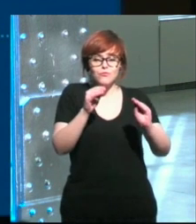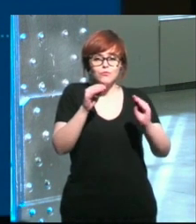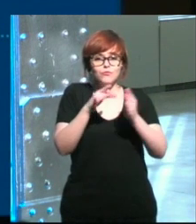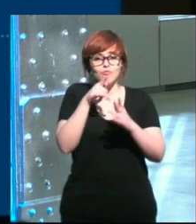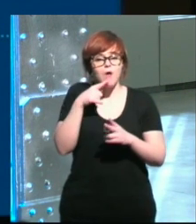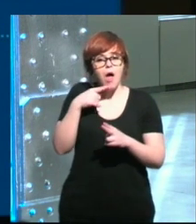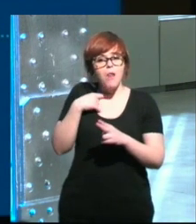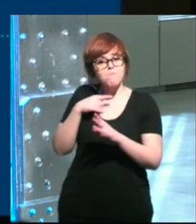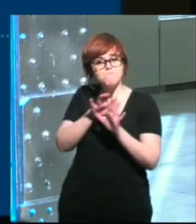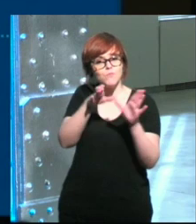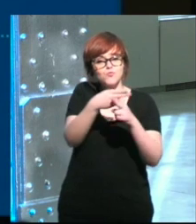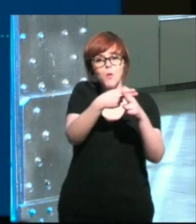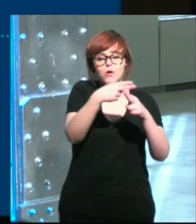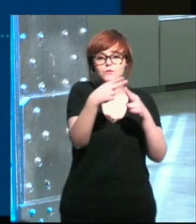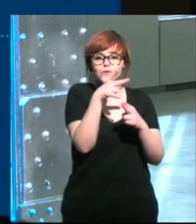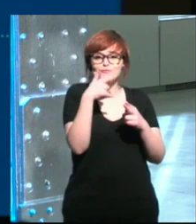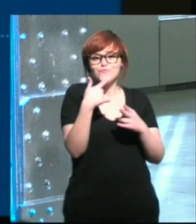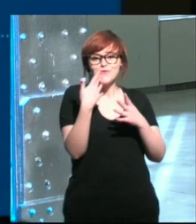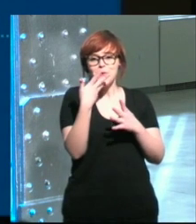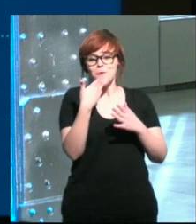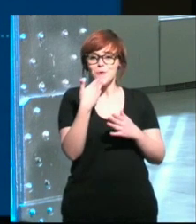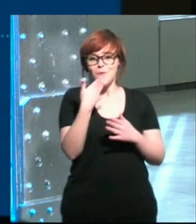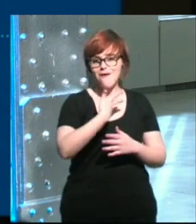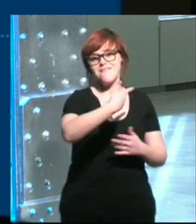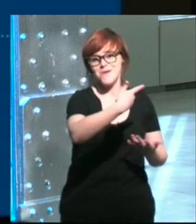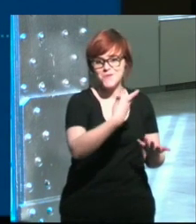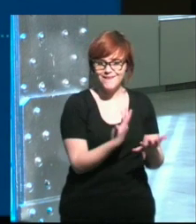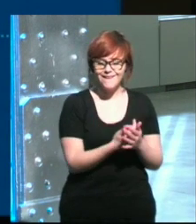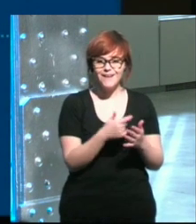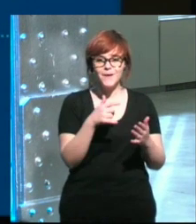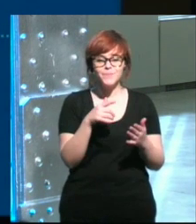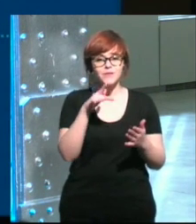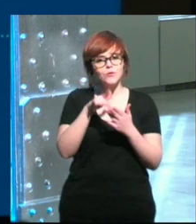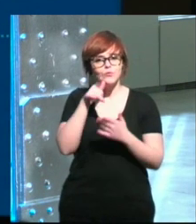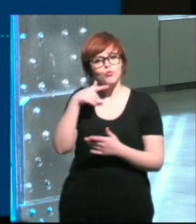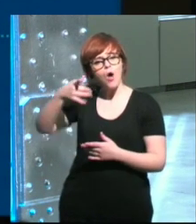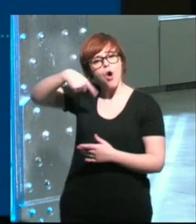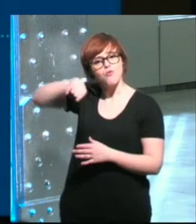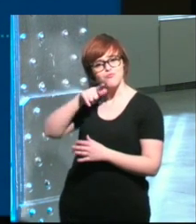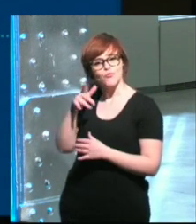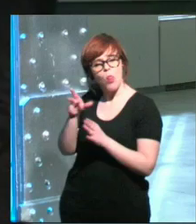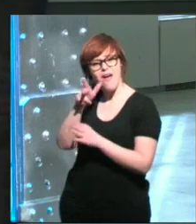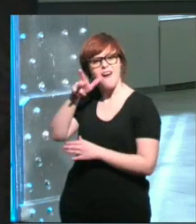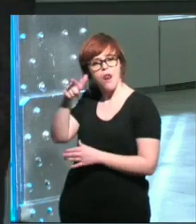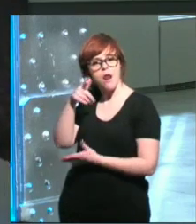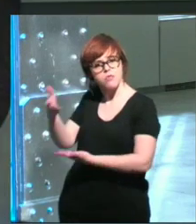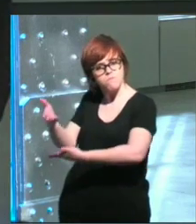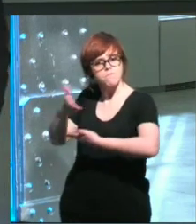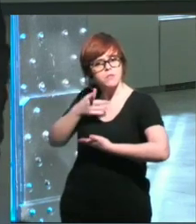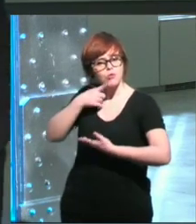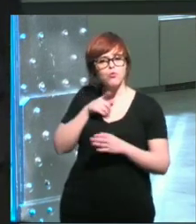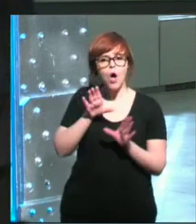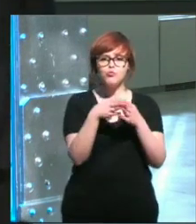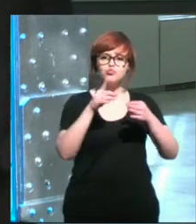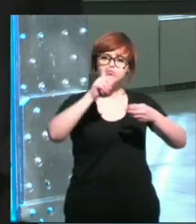partido. Y a un grupo de nosotros tuvimos la fortuna que nos invitaron a unirnos a la campaña de Obama y nos dieron lo que ellos llamaban un fin de